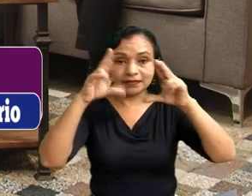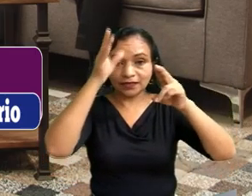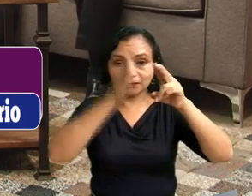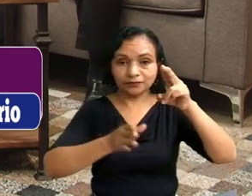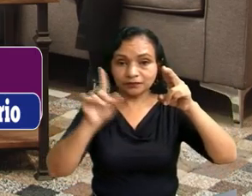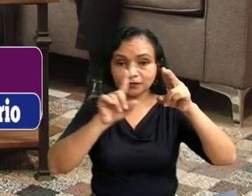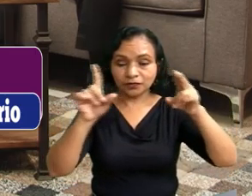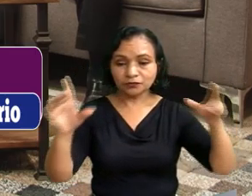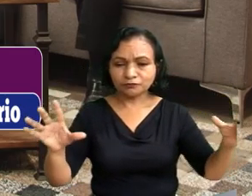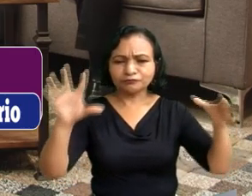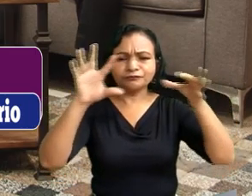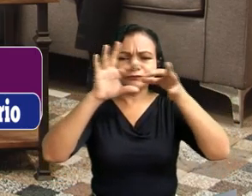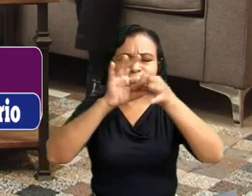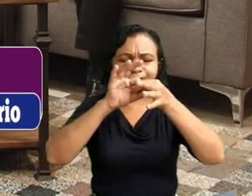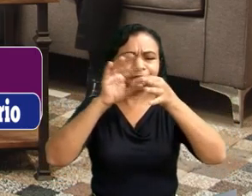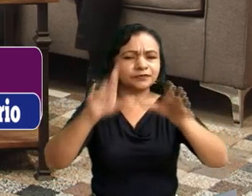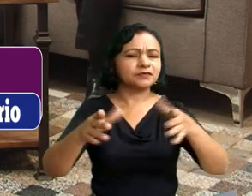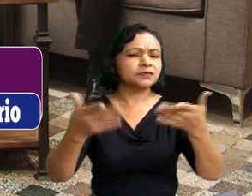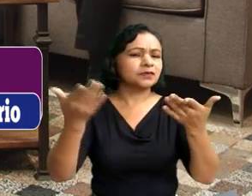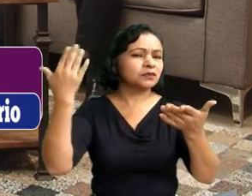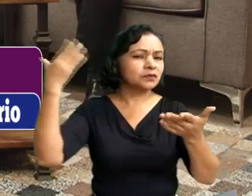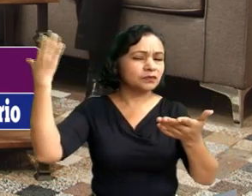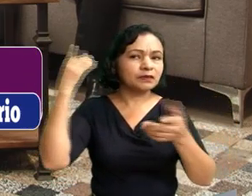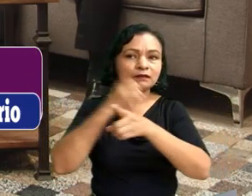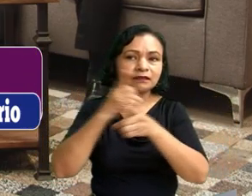400 años desde el d